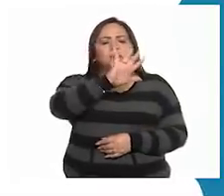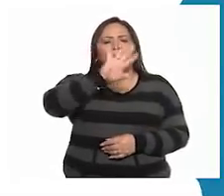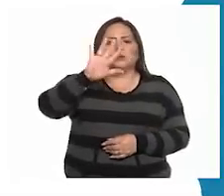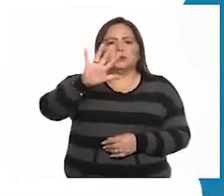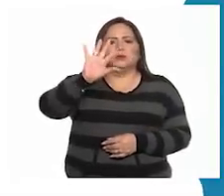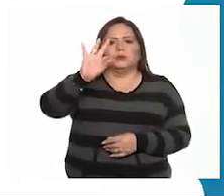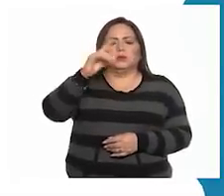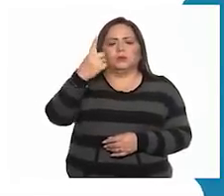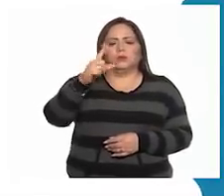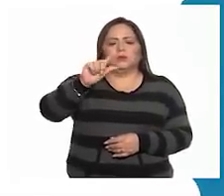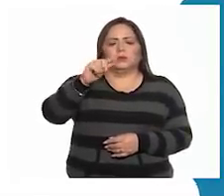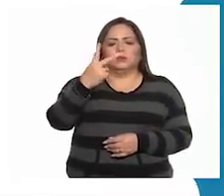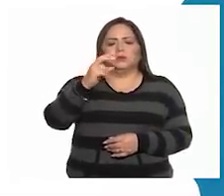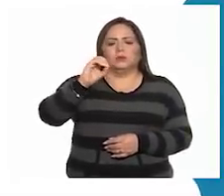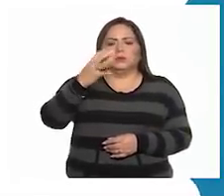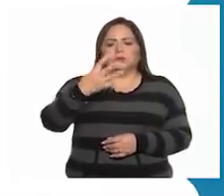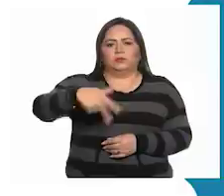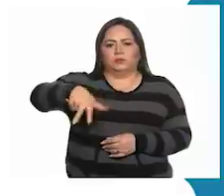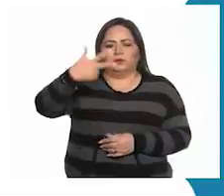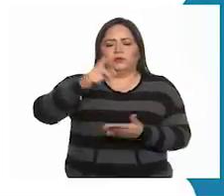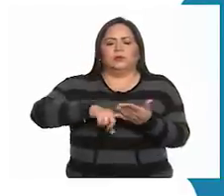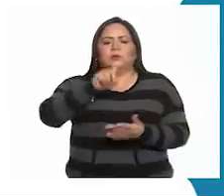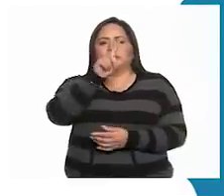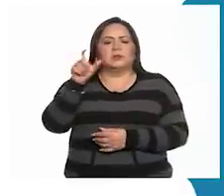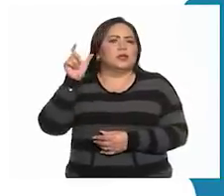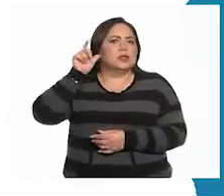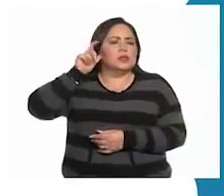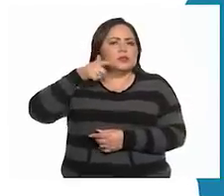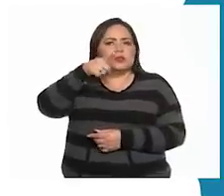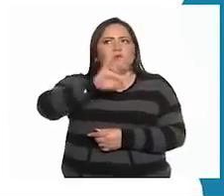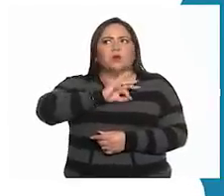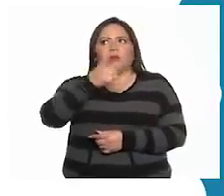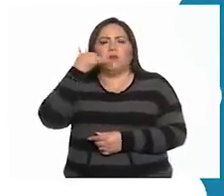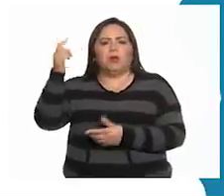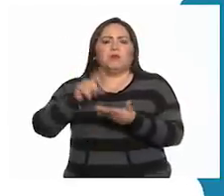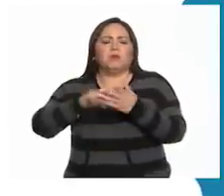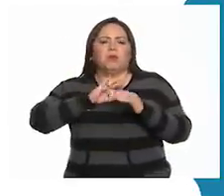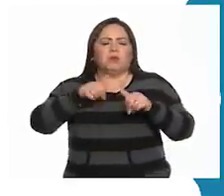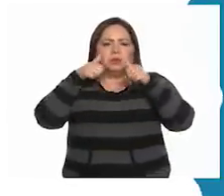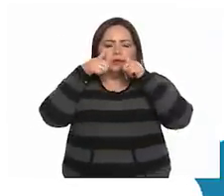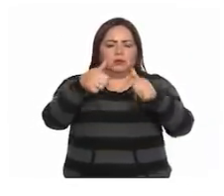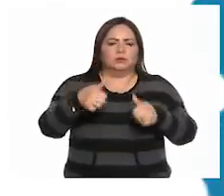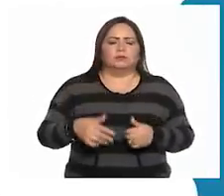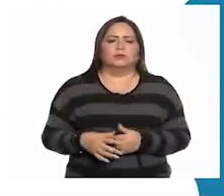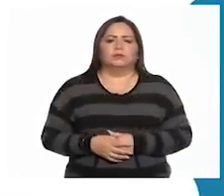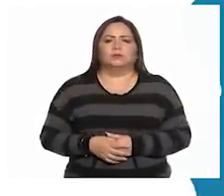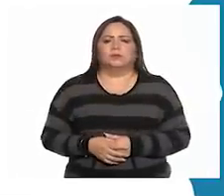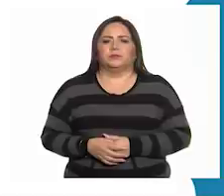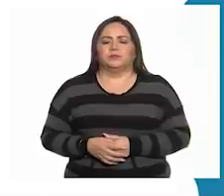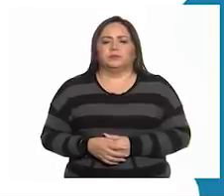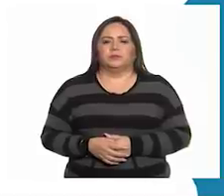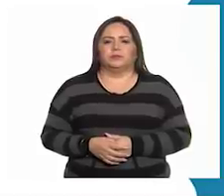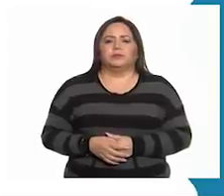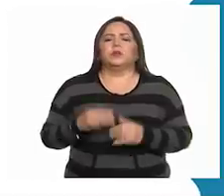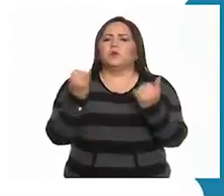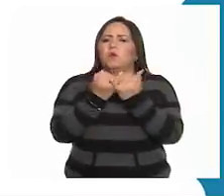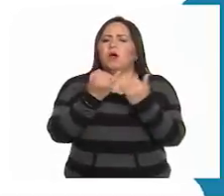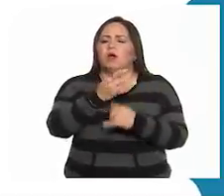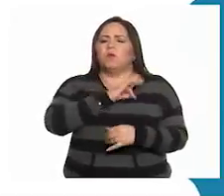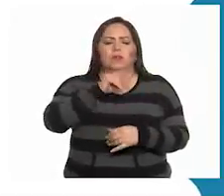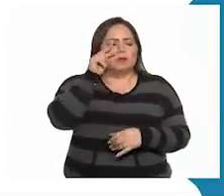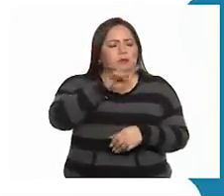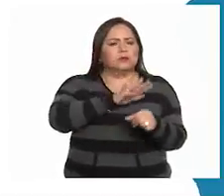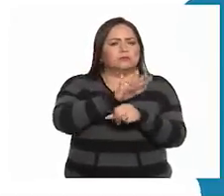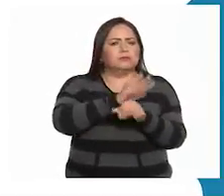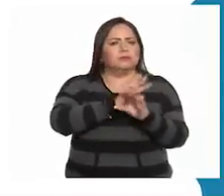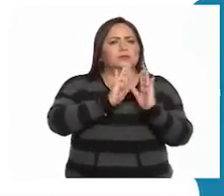teléfono 55 41 72 04 13 con 100 líneas. También puedes encontrar